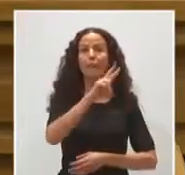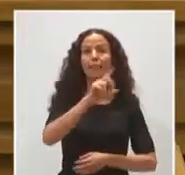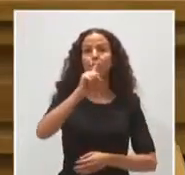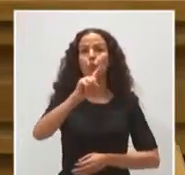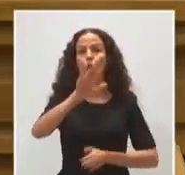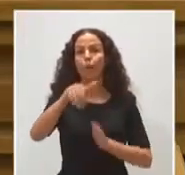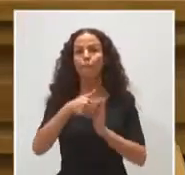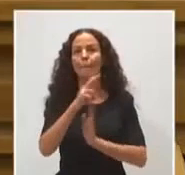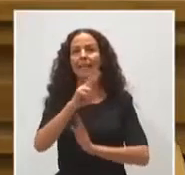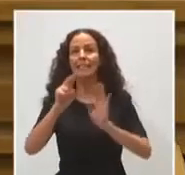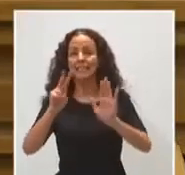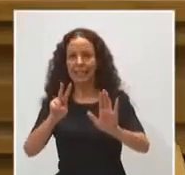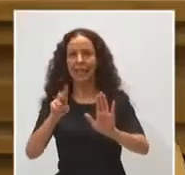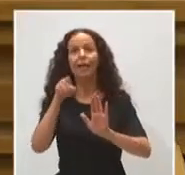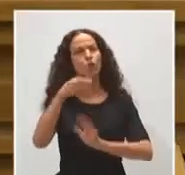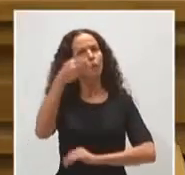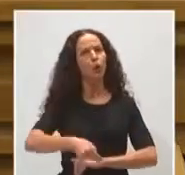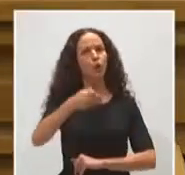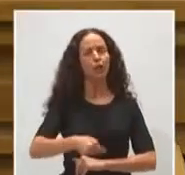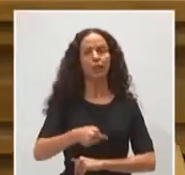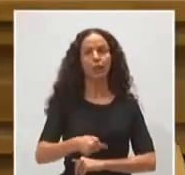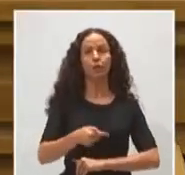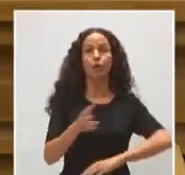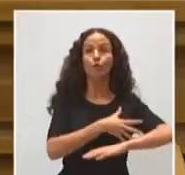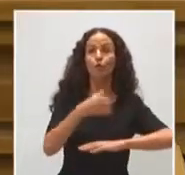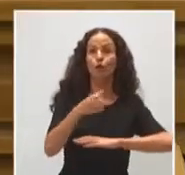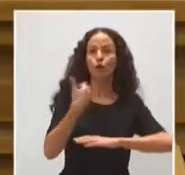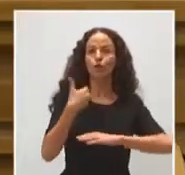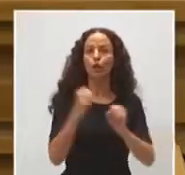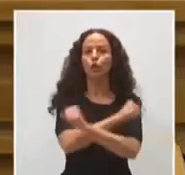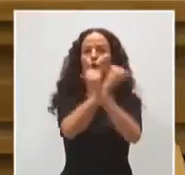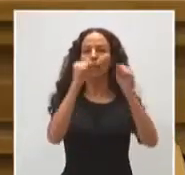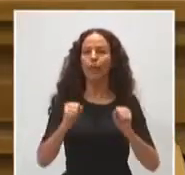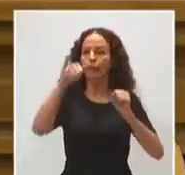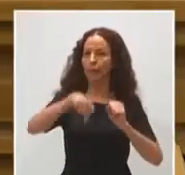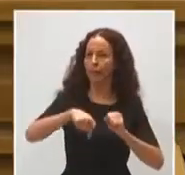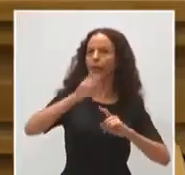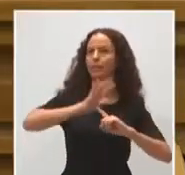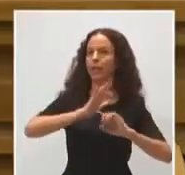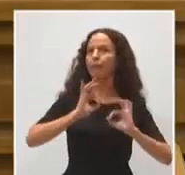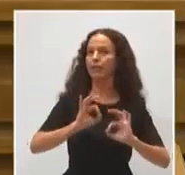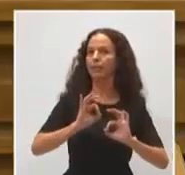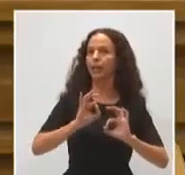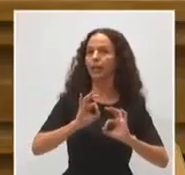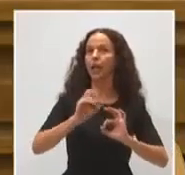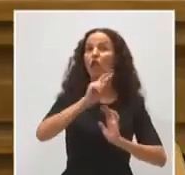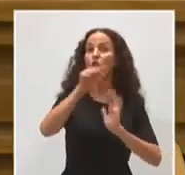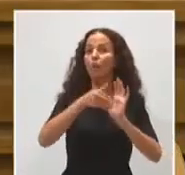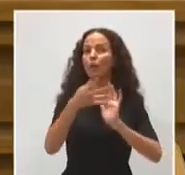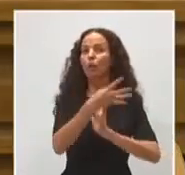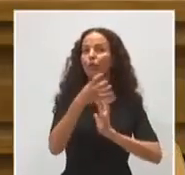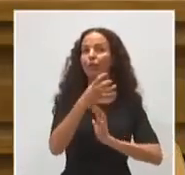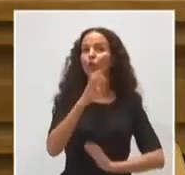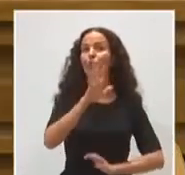y les puedo decir que los fondos ya consolidados para la comunidad autónoma van a ser 2 mil